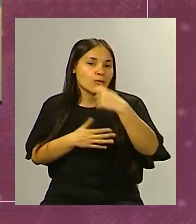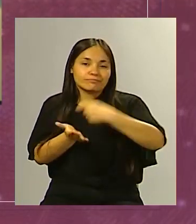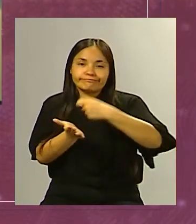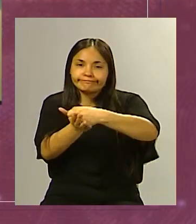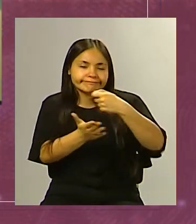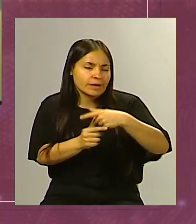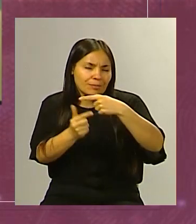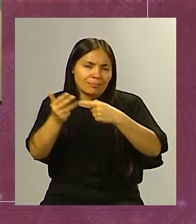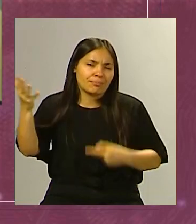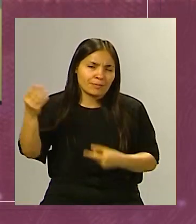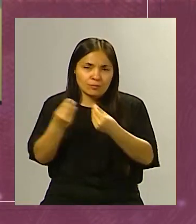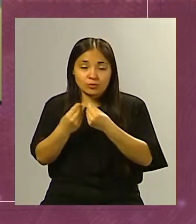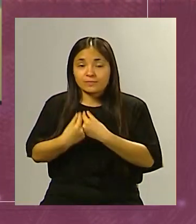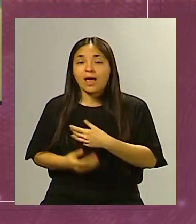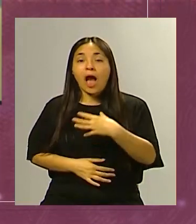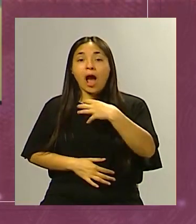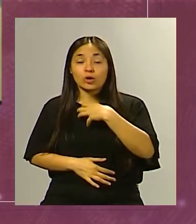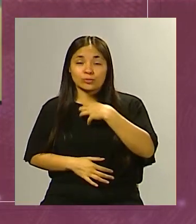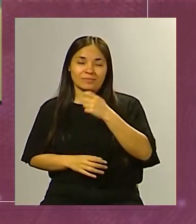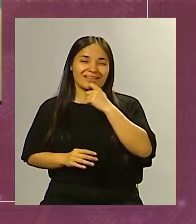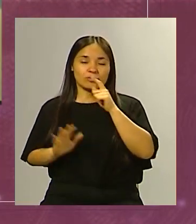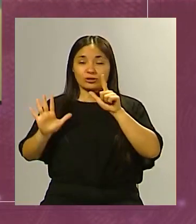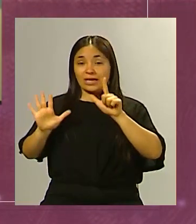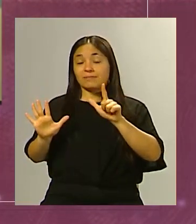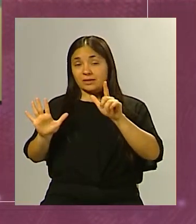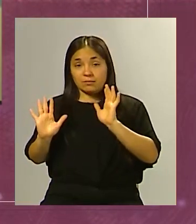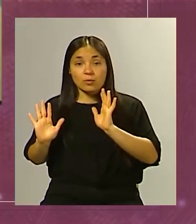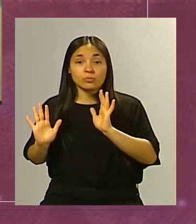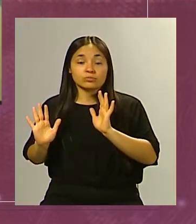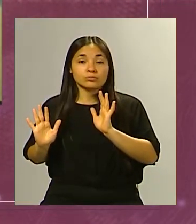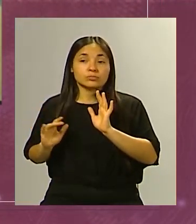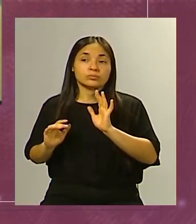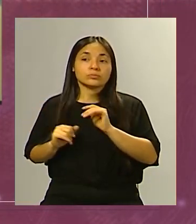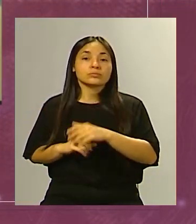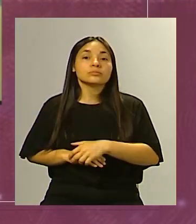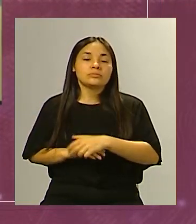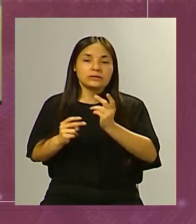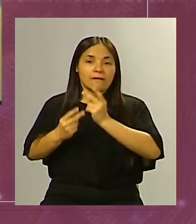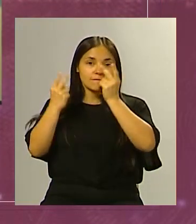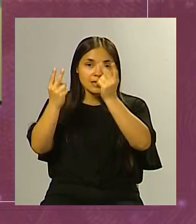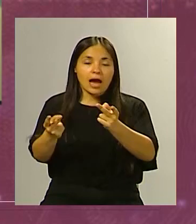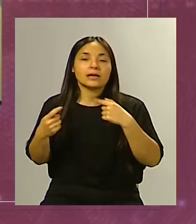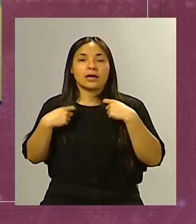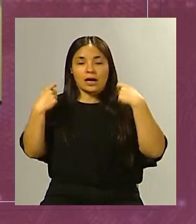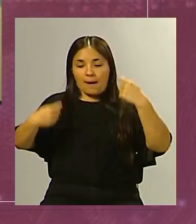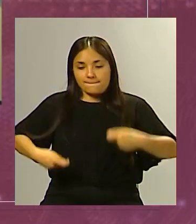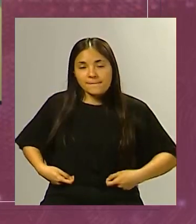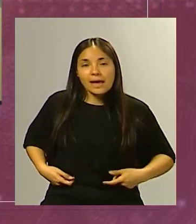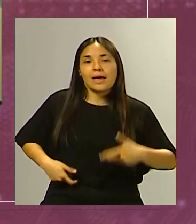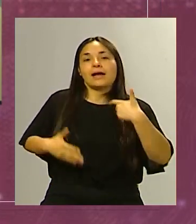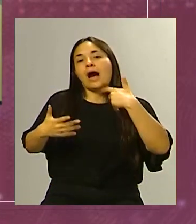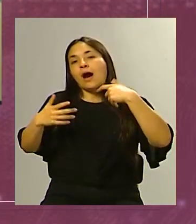pensamos solamente en el alumno de séptimo o de quinto año, tenés el viaje, tenés el buzo, tenés la cena.